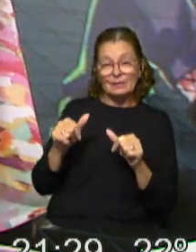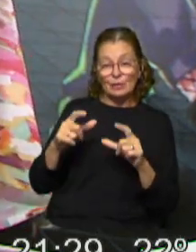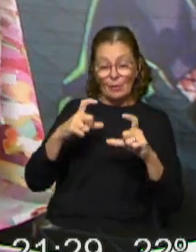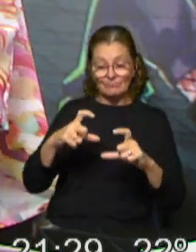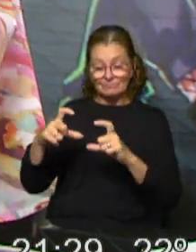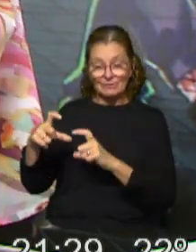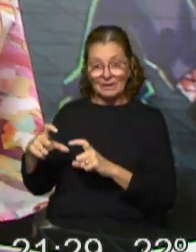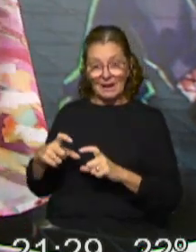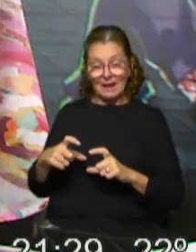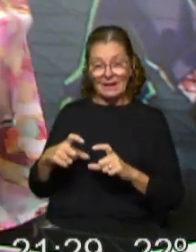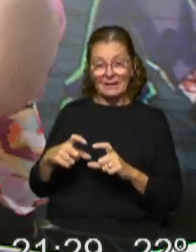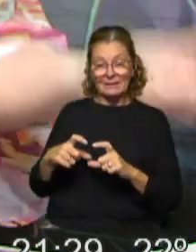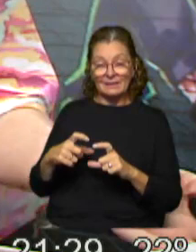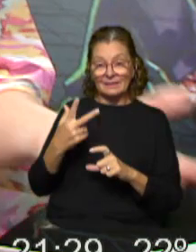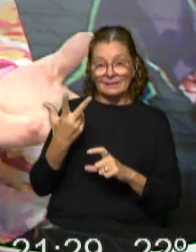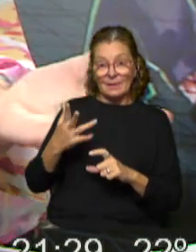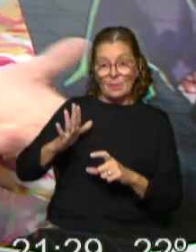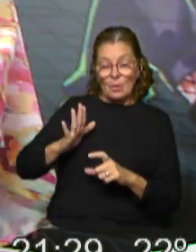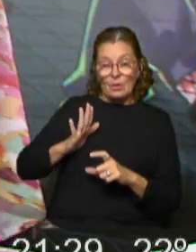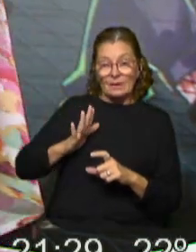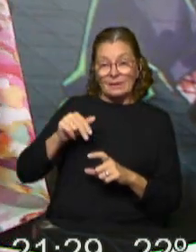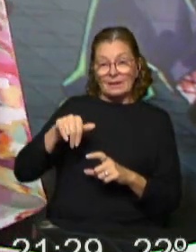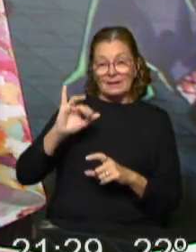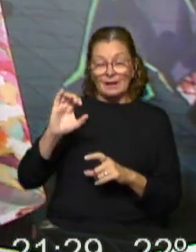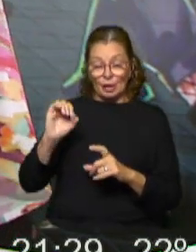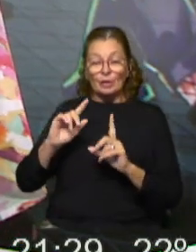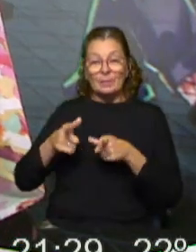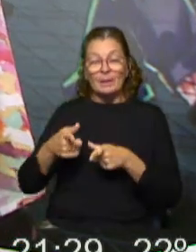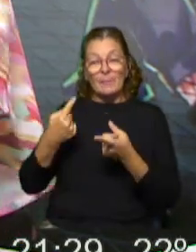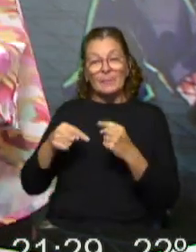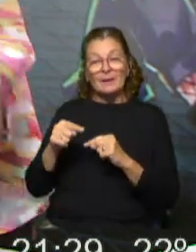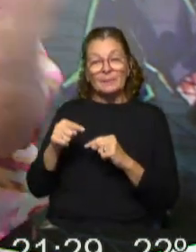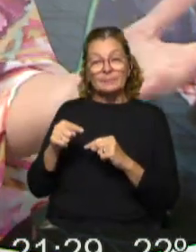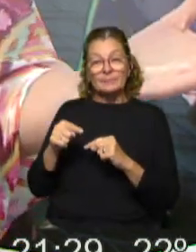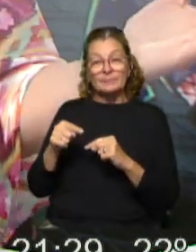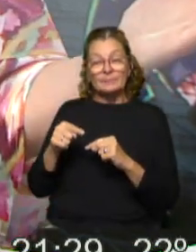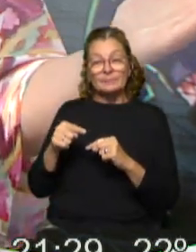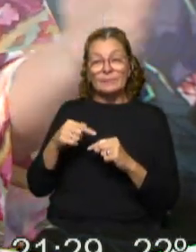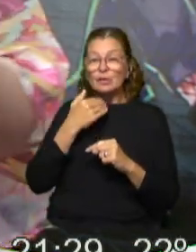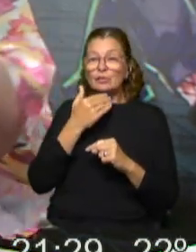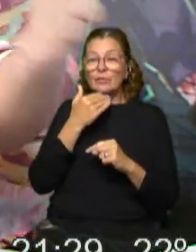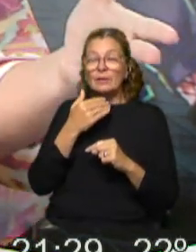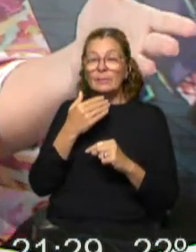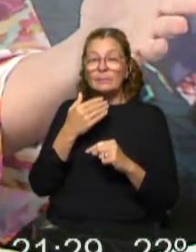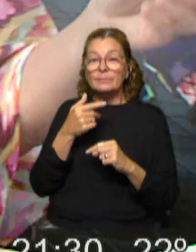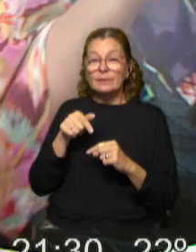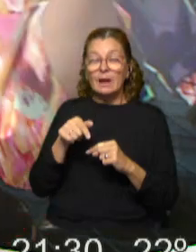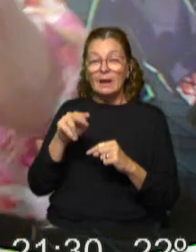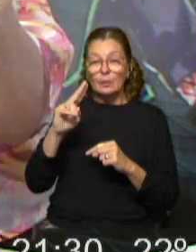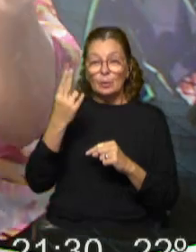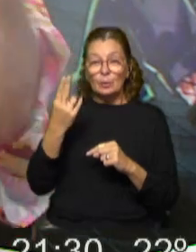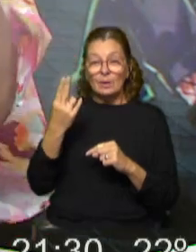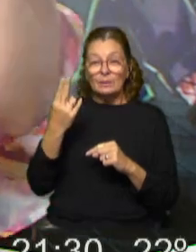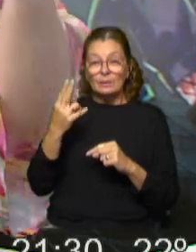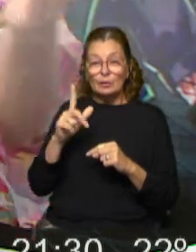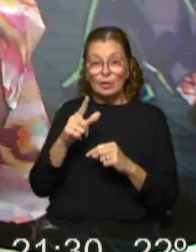gráfica, que son tres mujeres, está Nico Peruso también, pero que, no sé, capaz que soy muy ignorante, pero acá en Uruguay